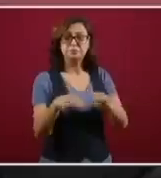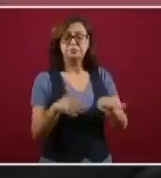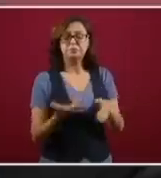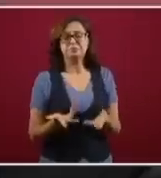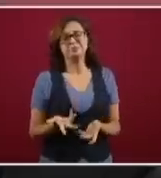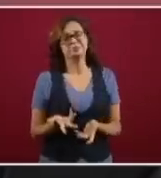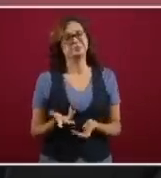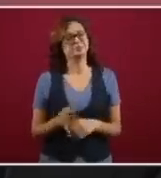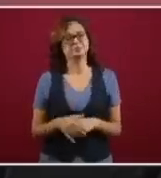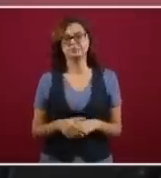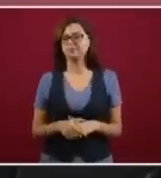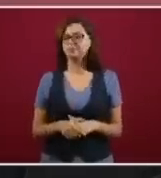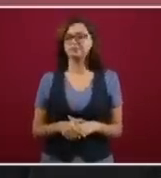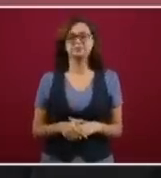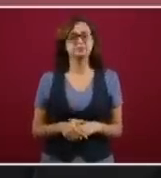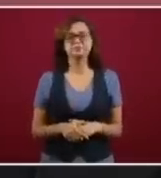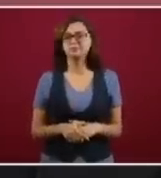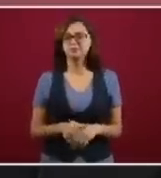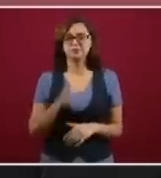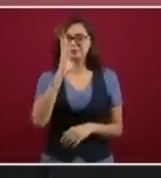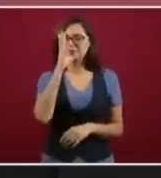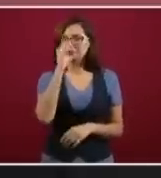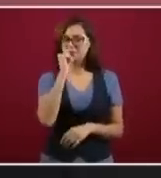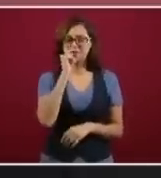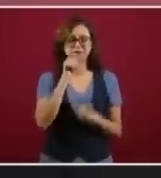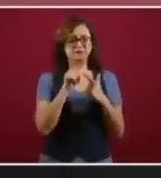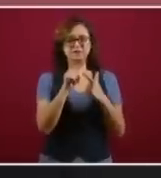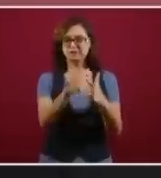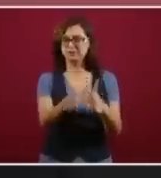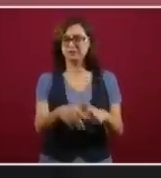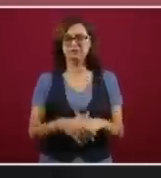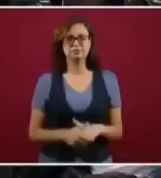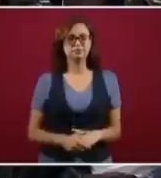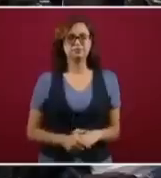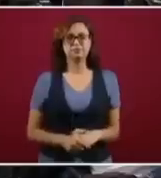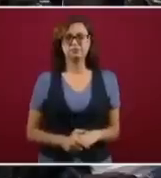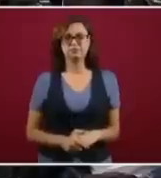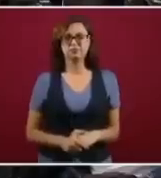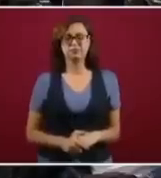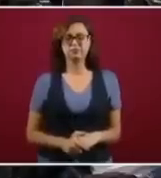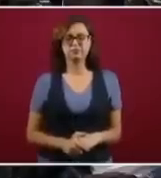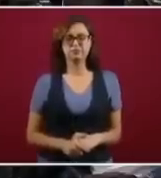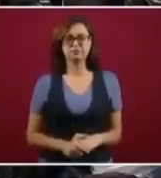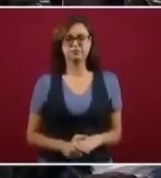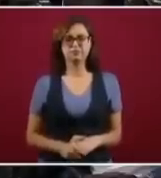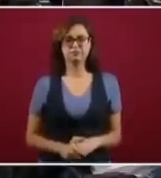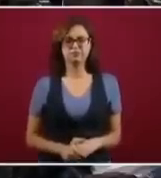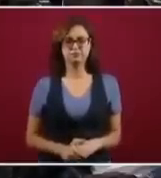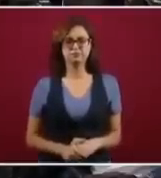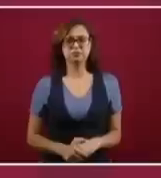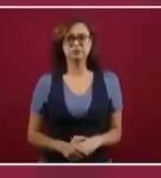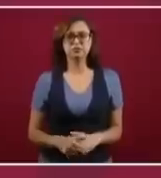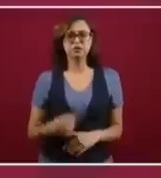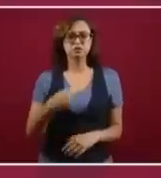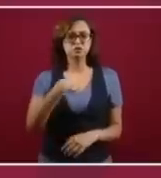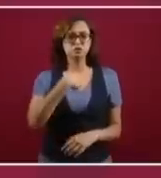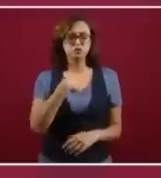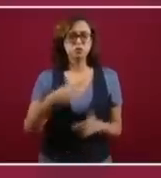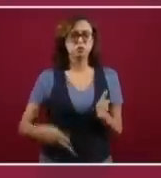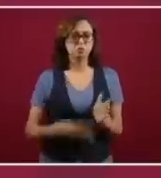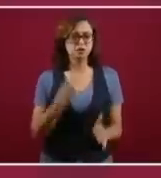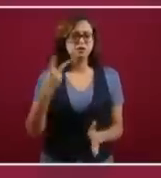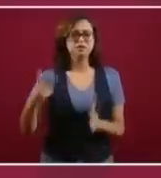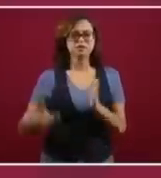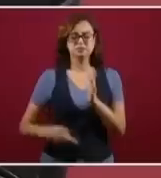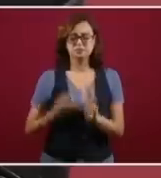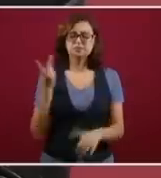Entonces, eso no se puede permitir, y yo estoy constantemente viendo este